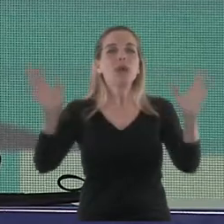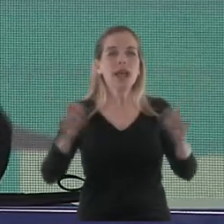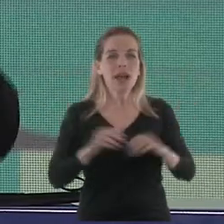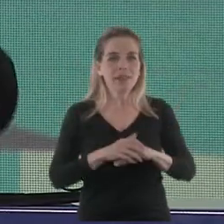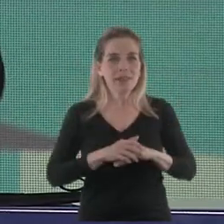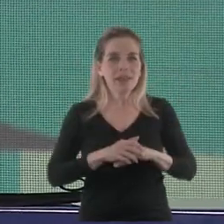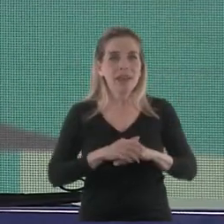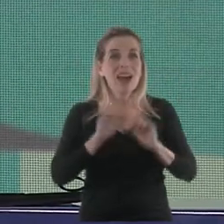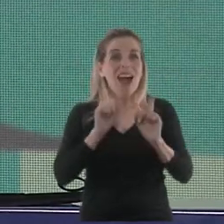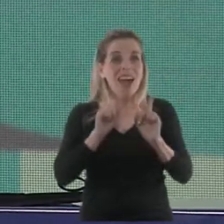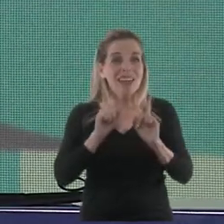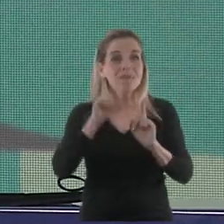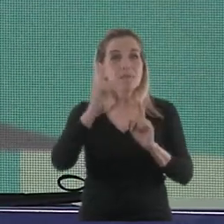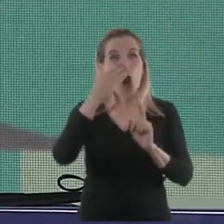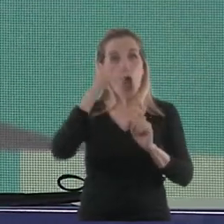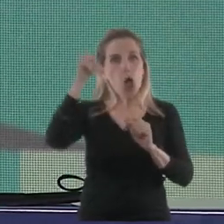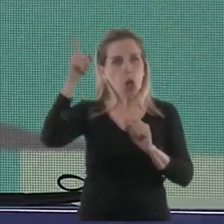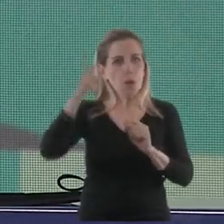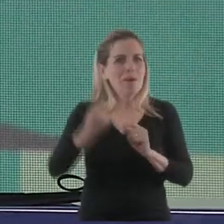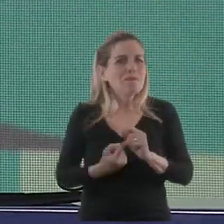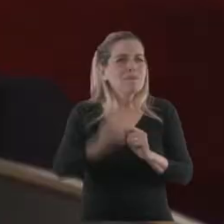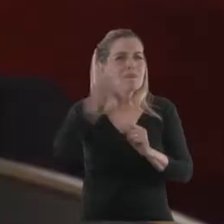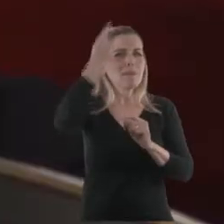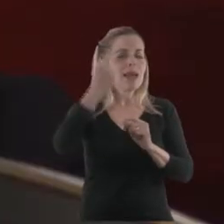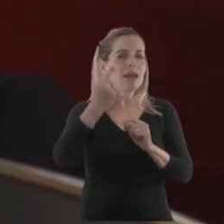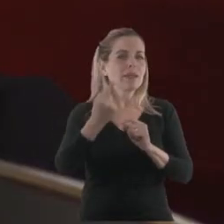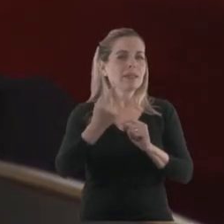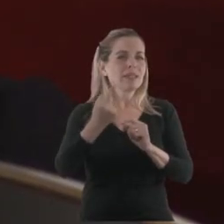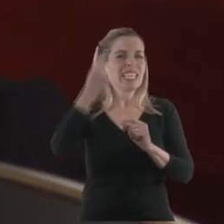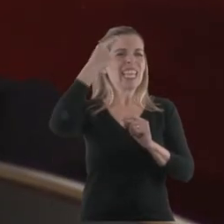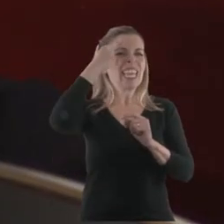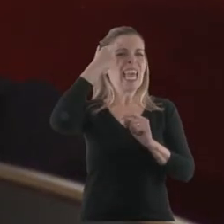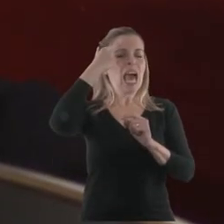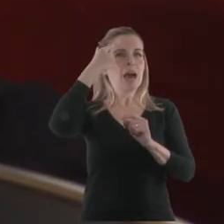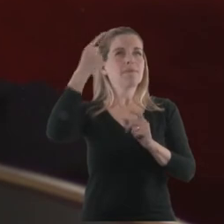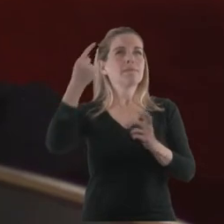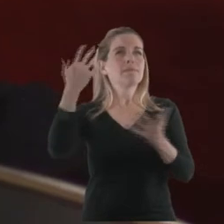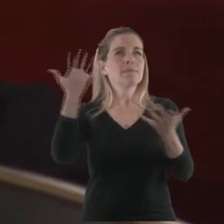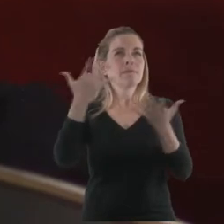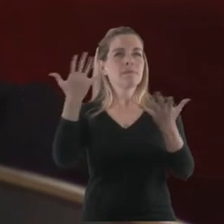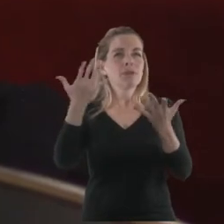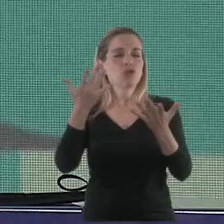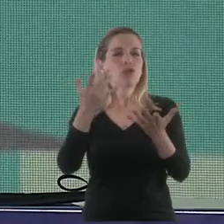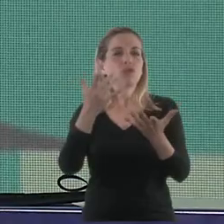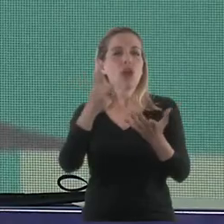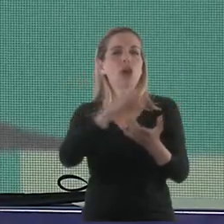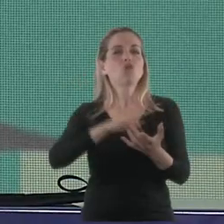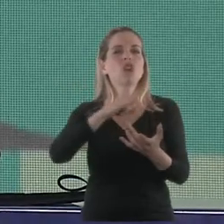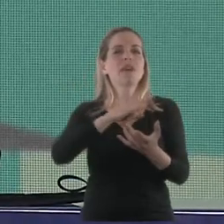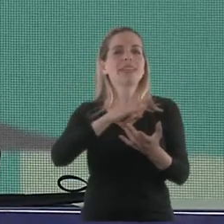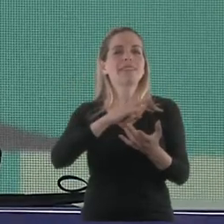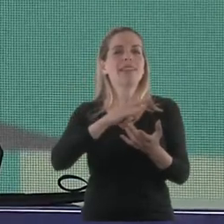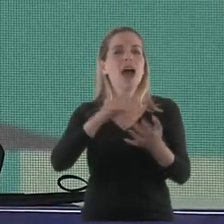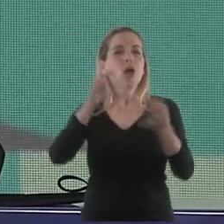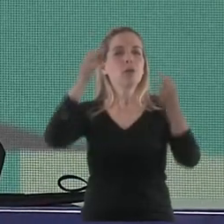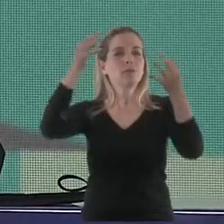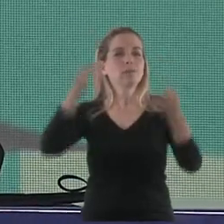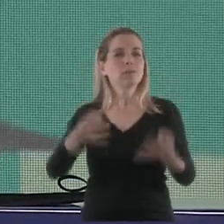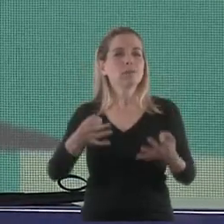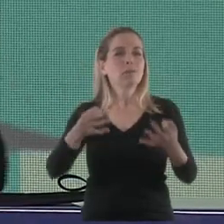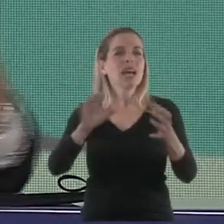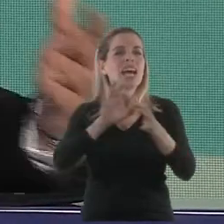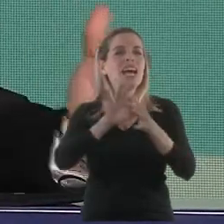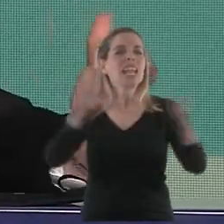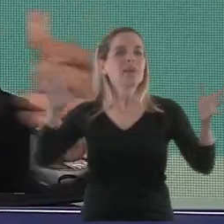Y allí se plasmó la idea de una universidad con libertad de cátedra,